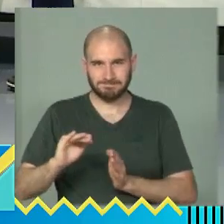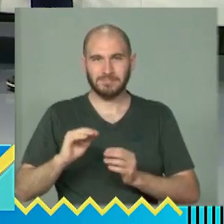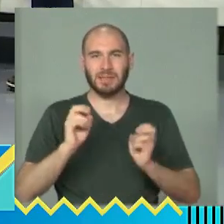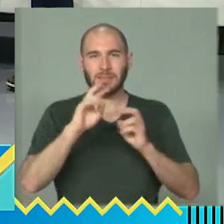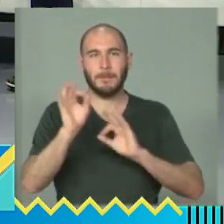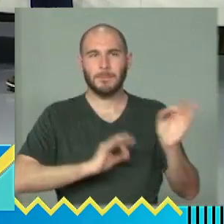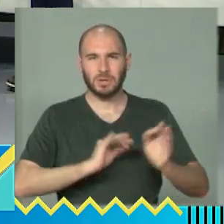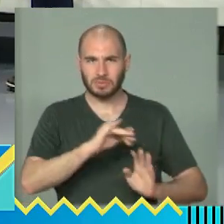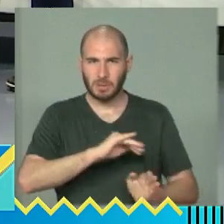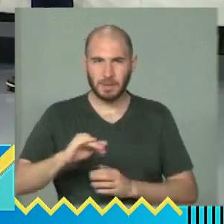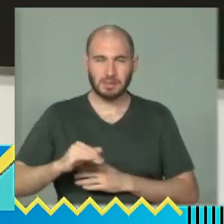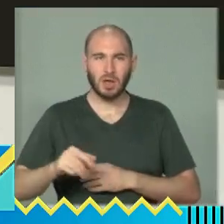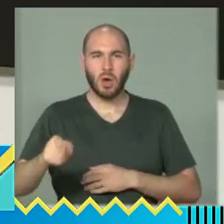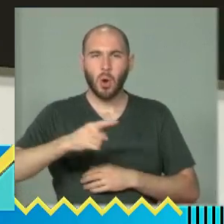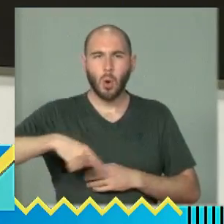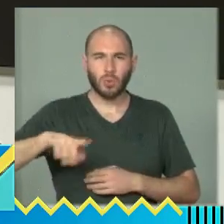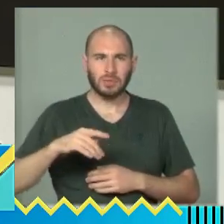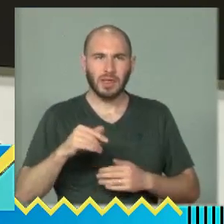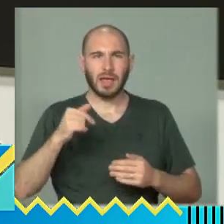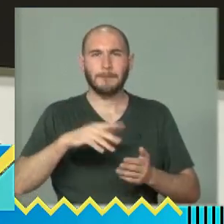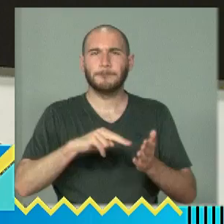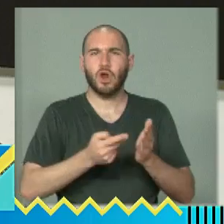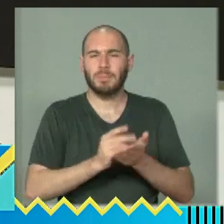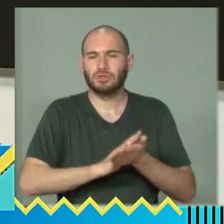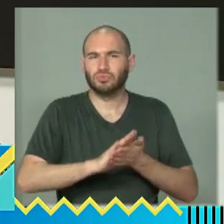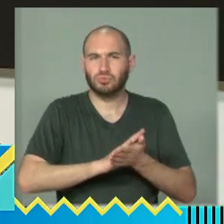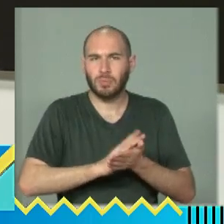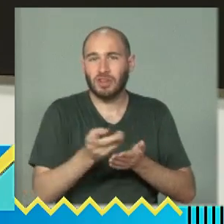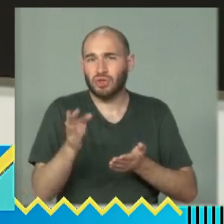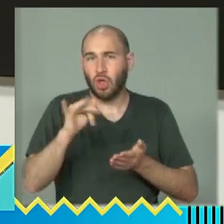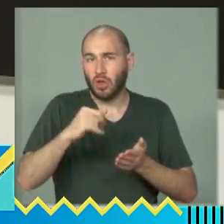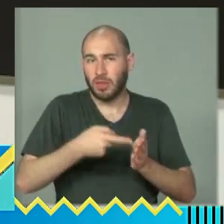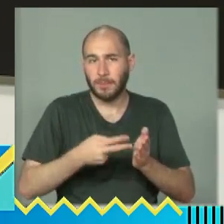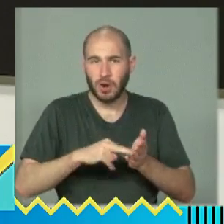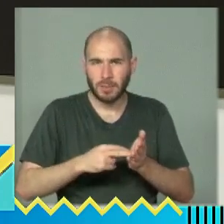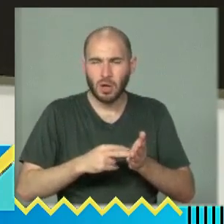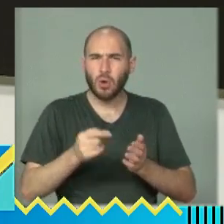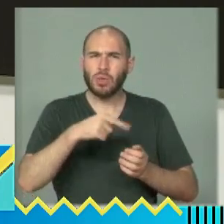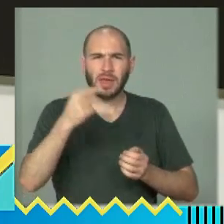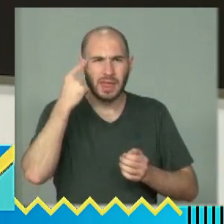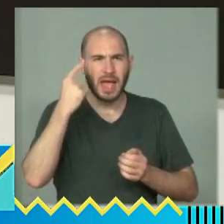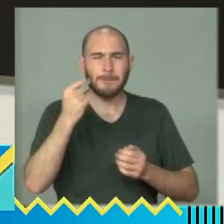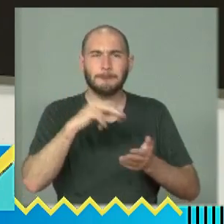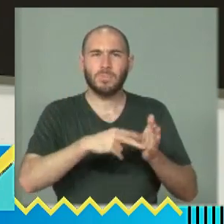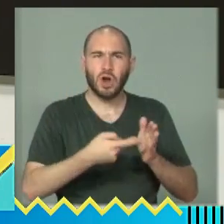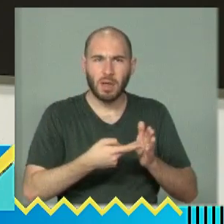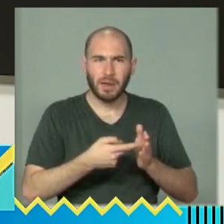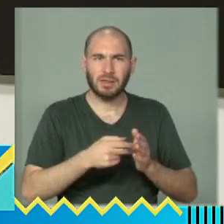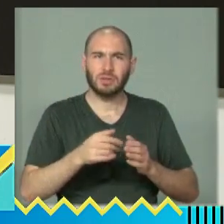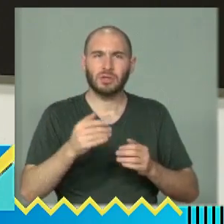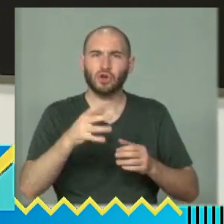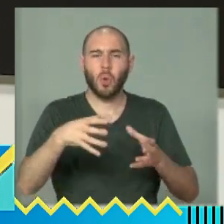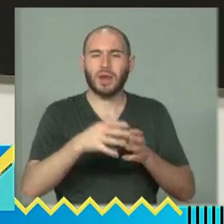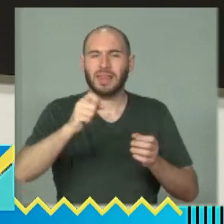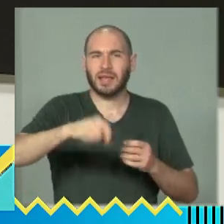del proyecto, digo, ustedes se tuvieron que enfrentar a problemáticas, pero todos los días nos enfrentamos. ¿Cuáles crees vos, Karim, que son las problemáticas de nuestra